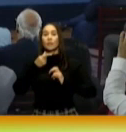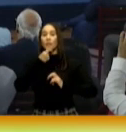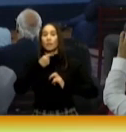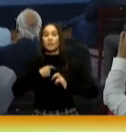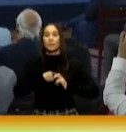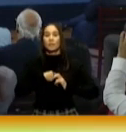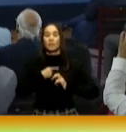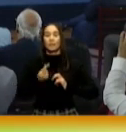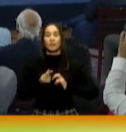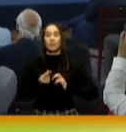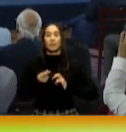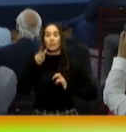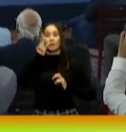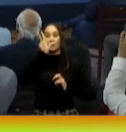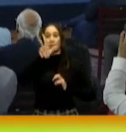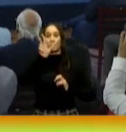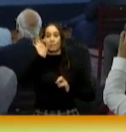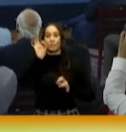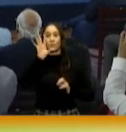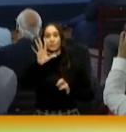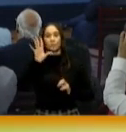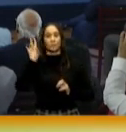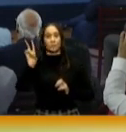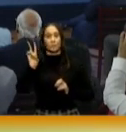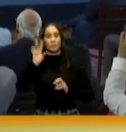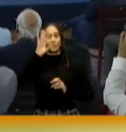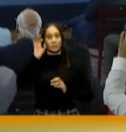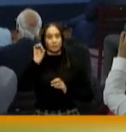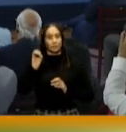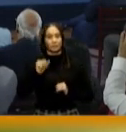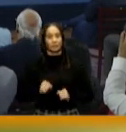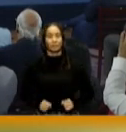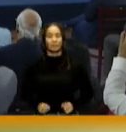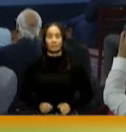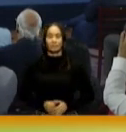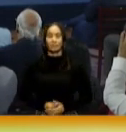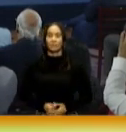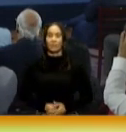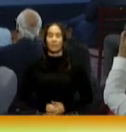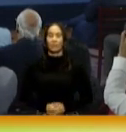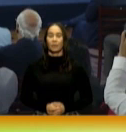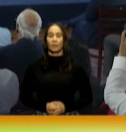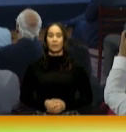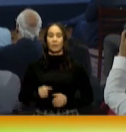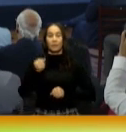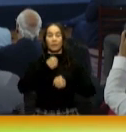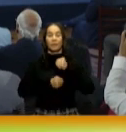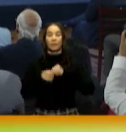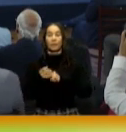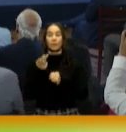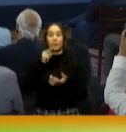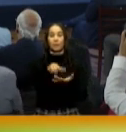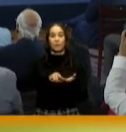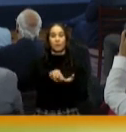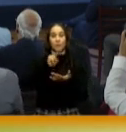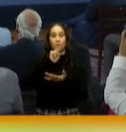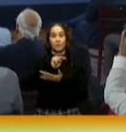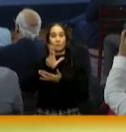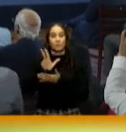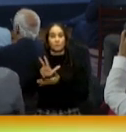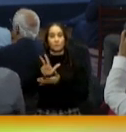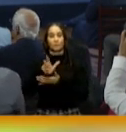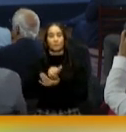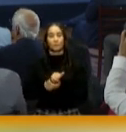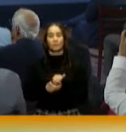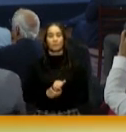siendo no podemos seguir Endo un grupo de ignorantes como me refiero como nación un grupo